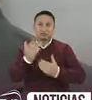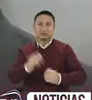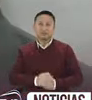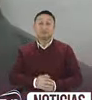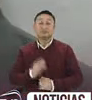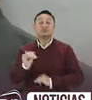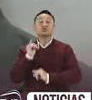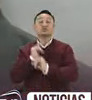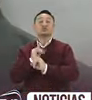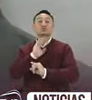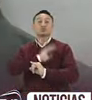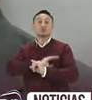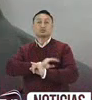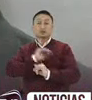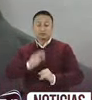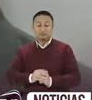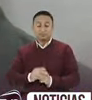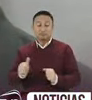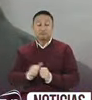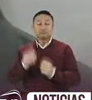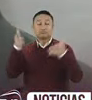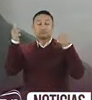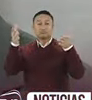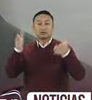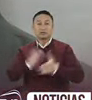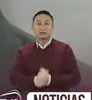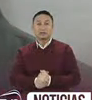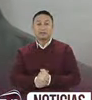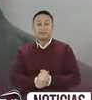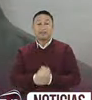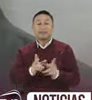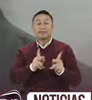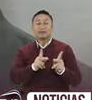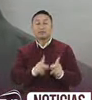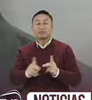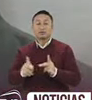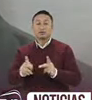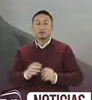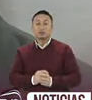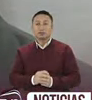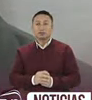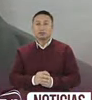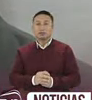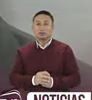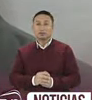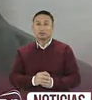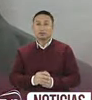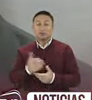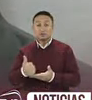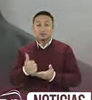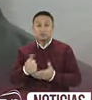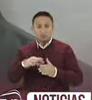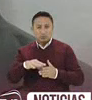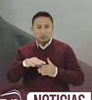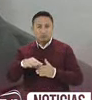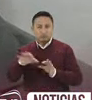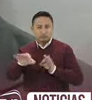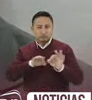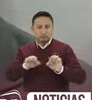instituciones municipales, con sus docentes, en sus preparaciones, nos han sabido guiarnos bien,